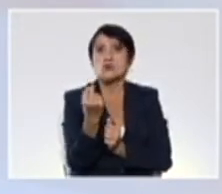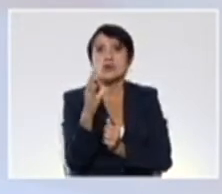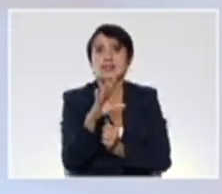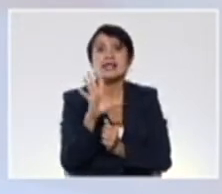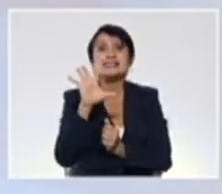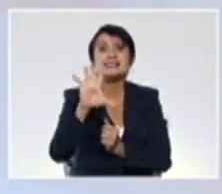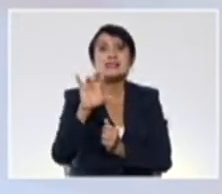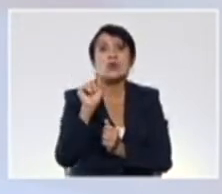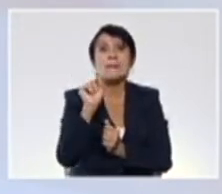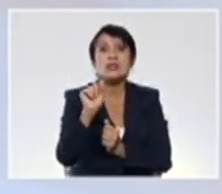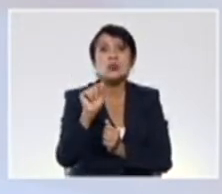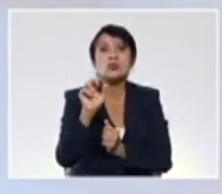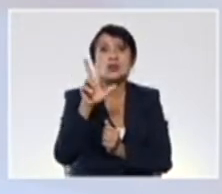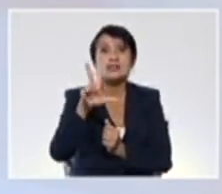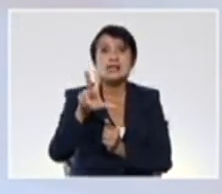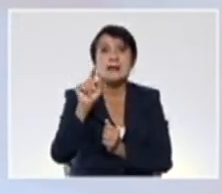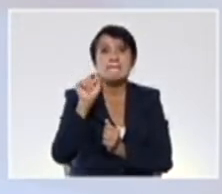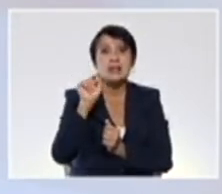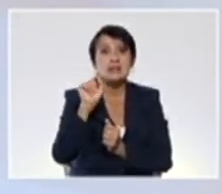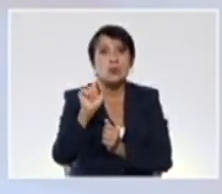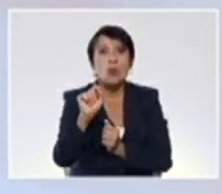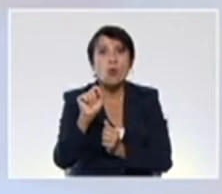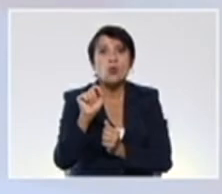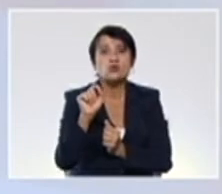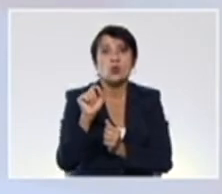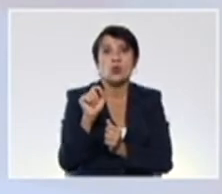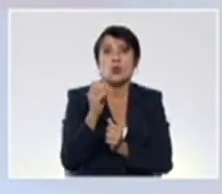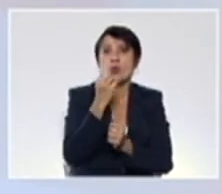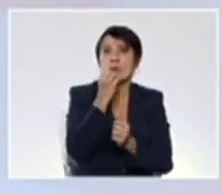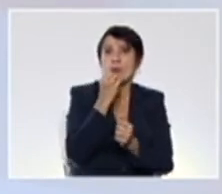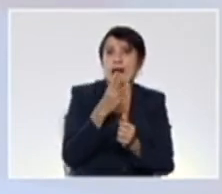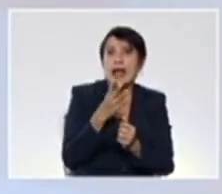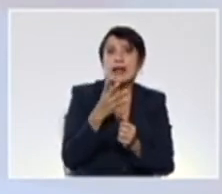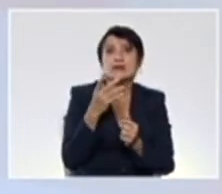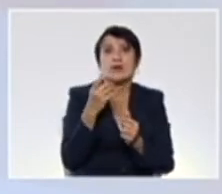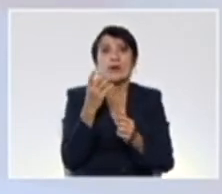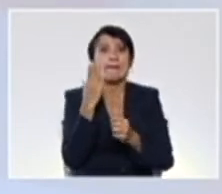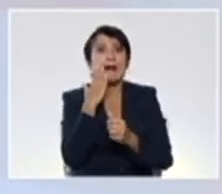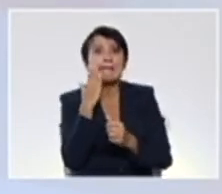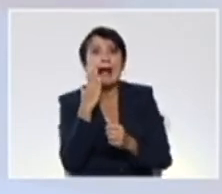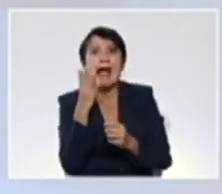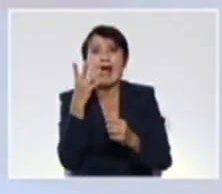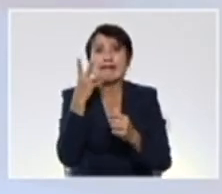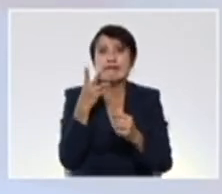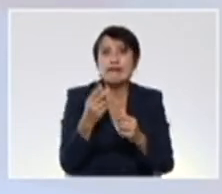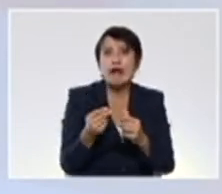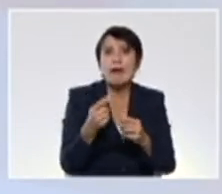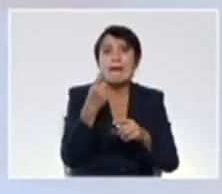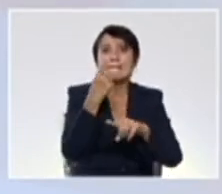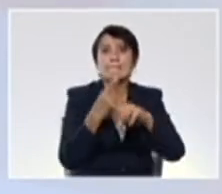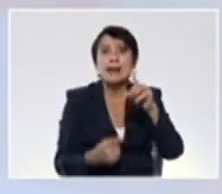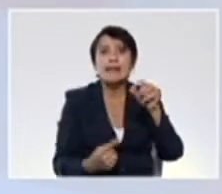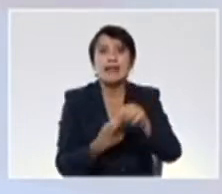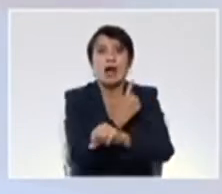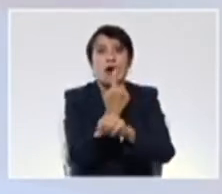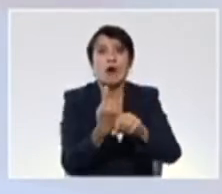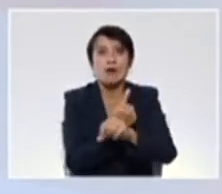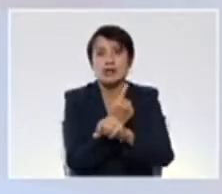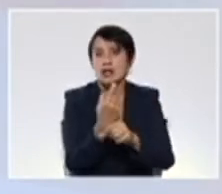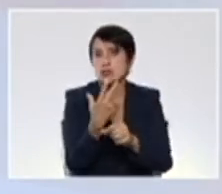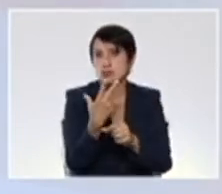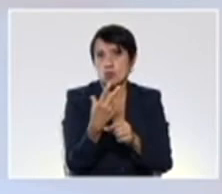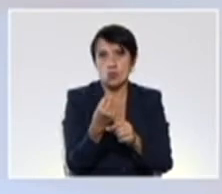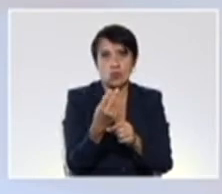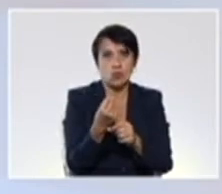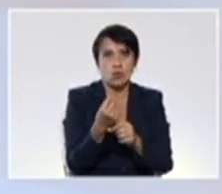5 minutos, ni 3 minutos, y me voy a poner mamá y quisquilloso. No es para que esté media hora encendida. La licuadora es,